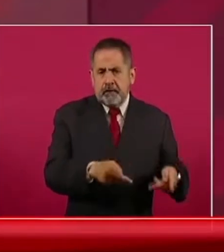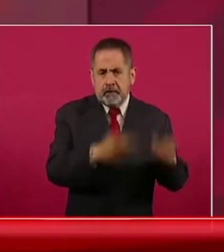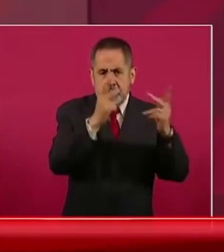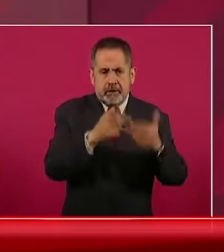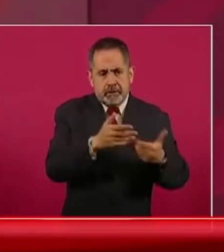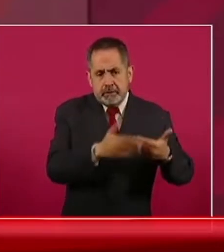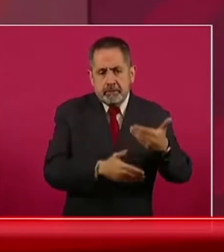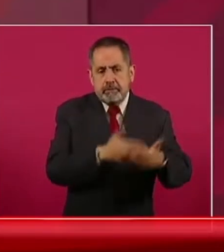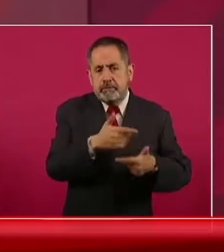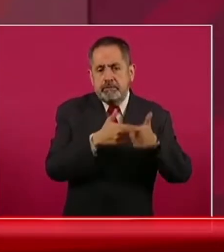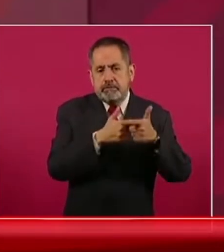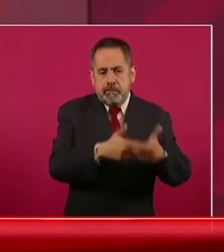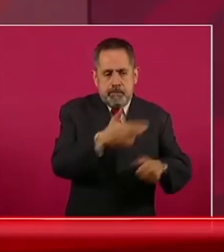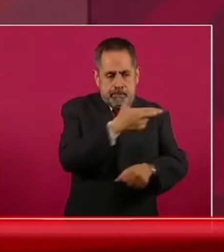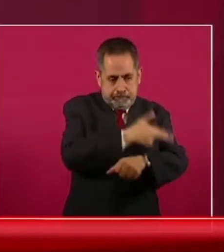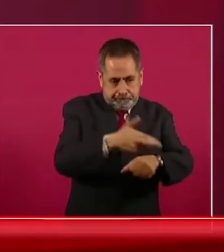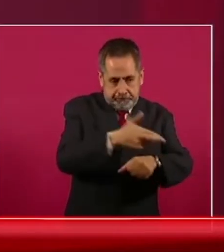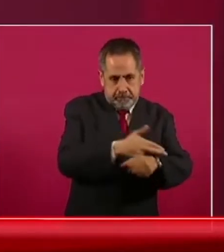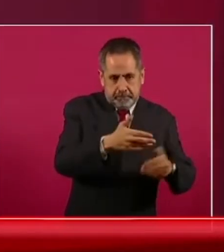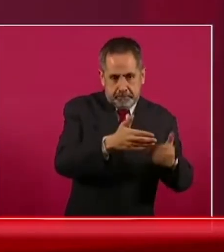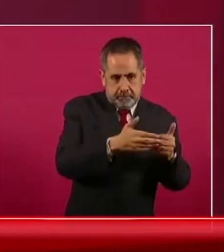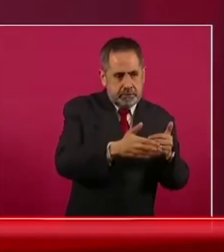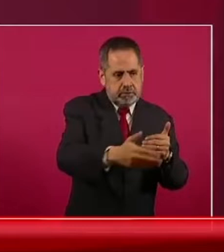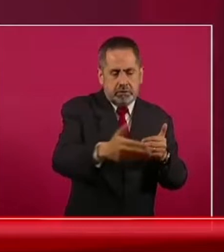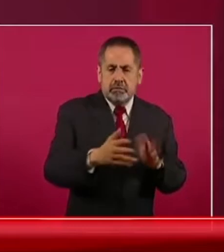el proceso de